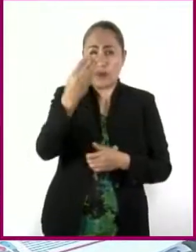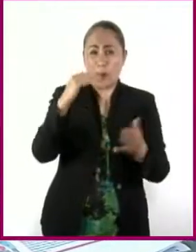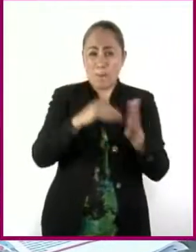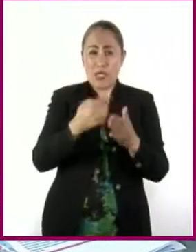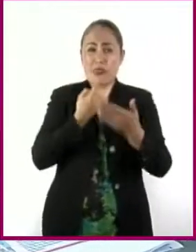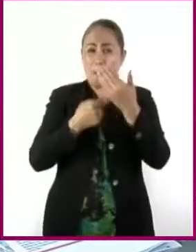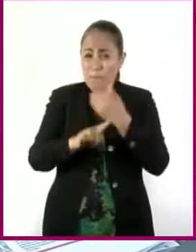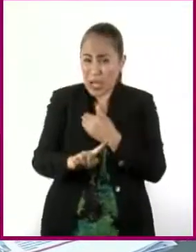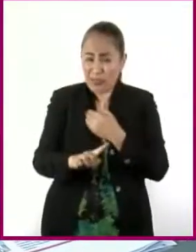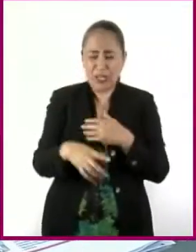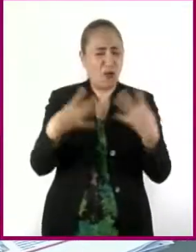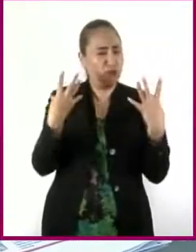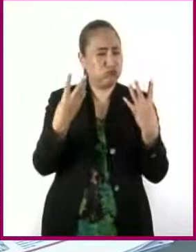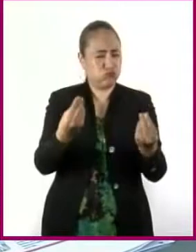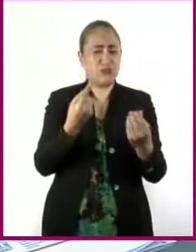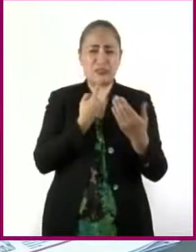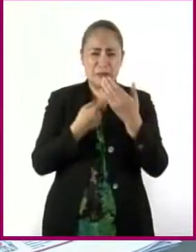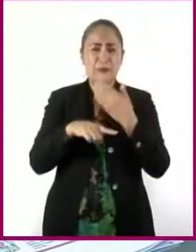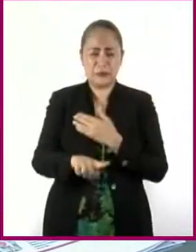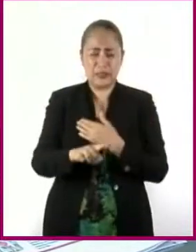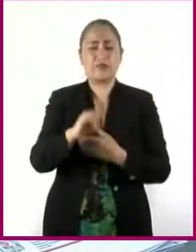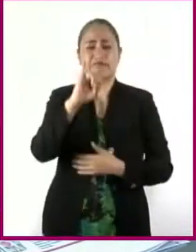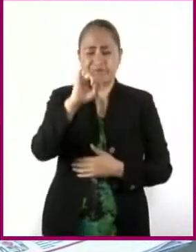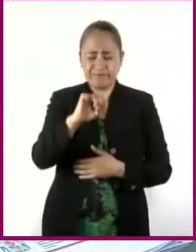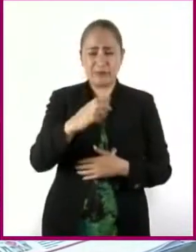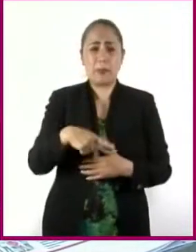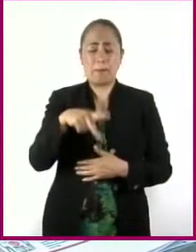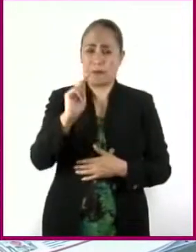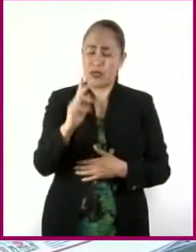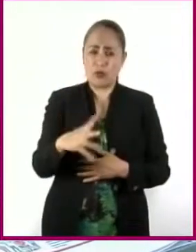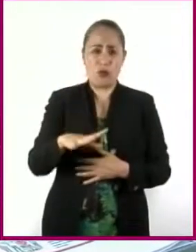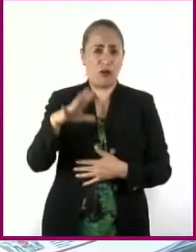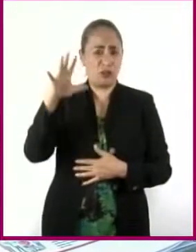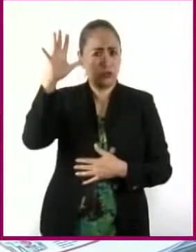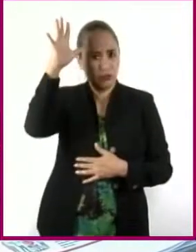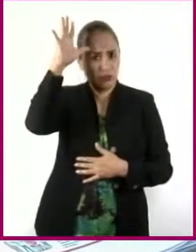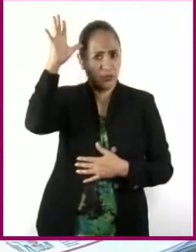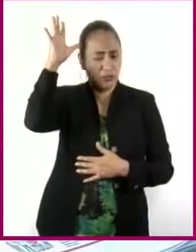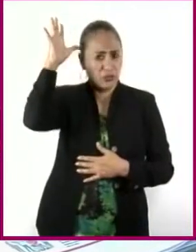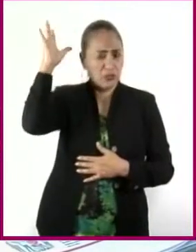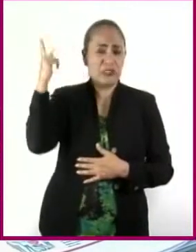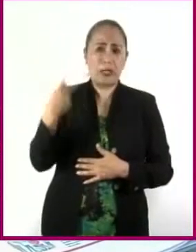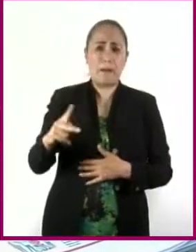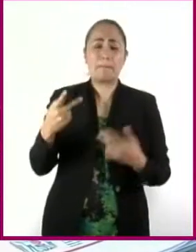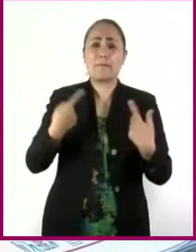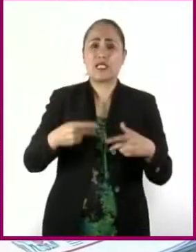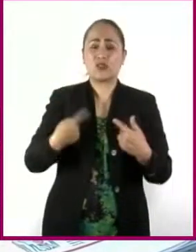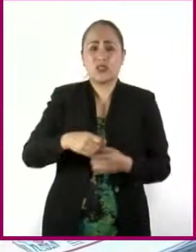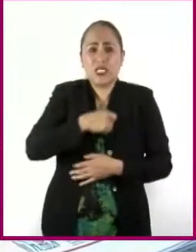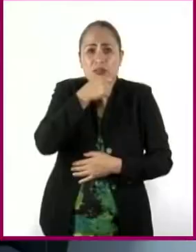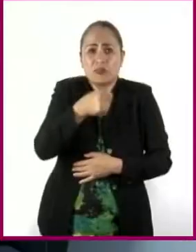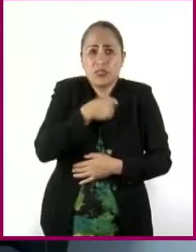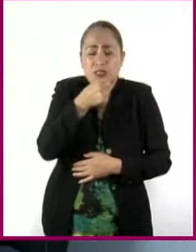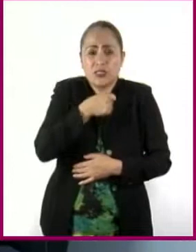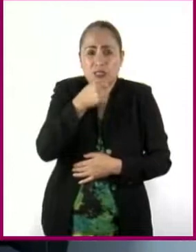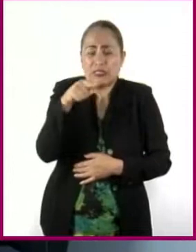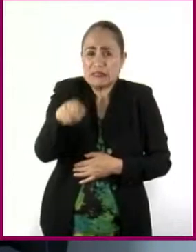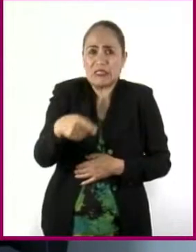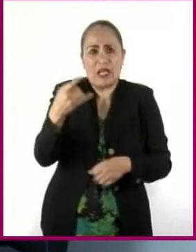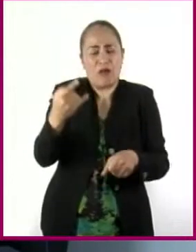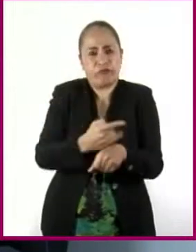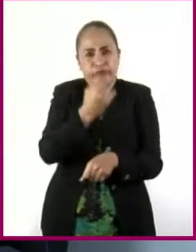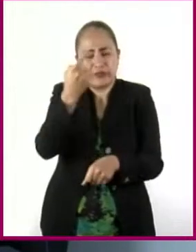Son muchísimas quejas. Pero lo impresionante aquí es que sean personas mayores las más defraudadas.